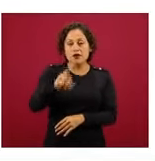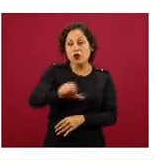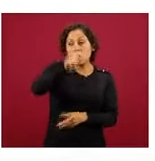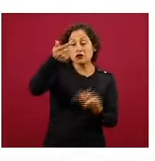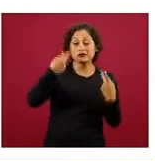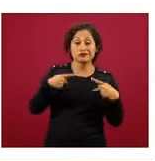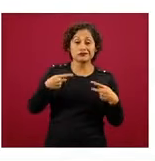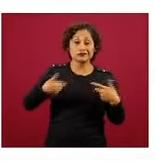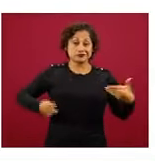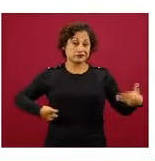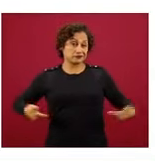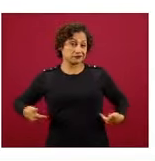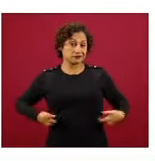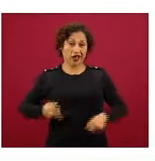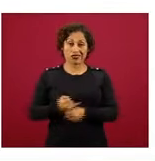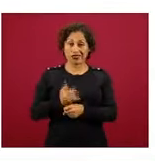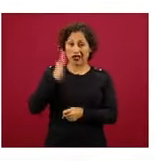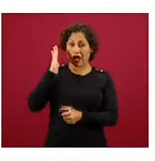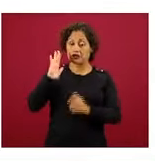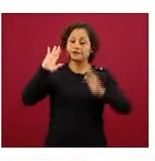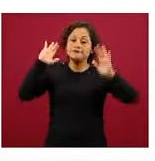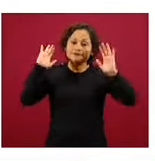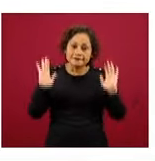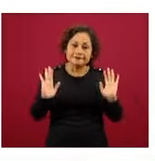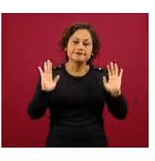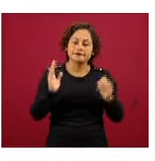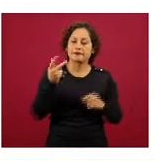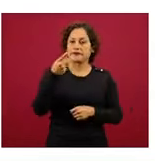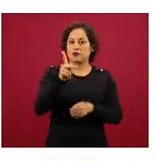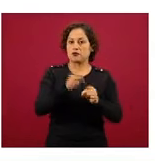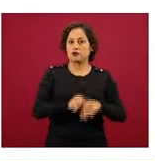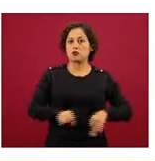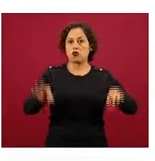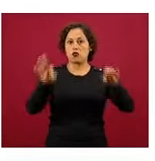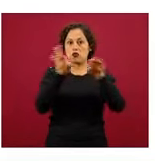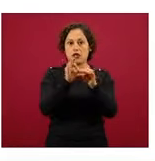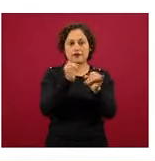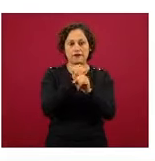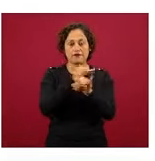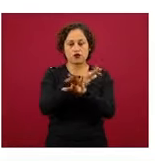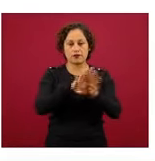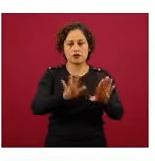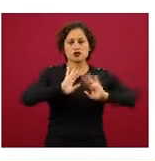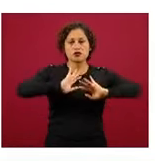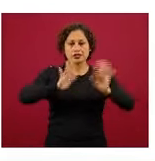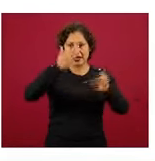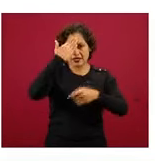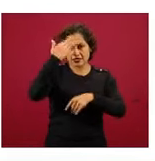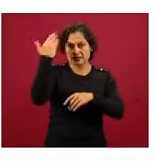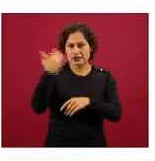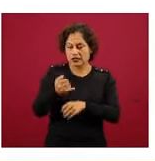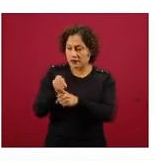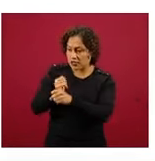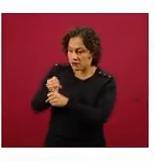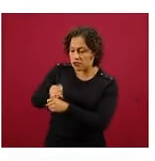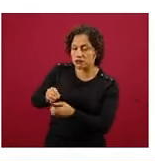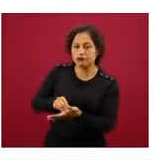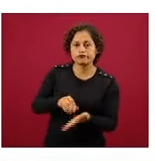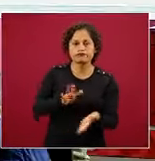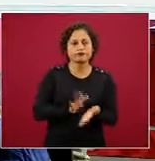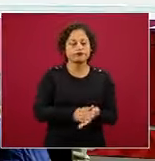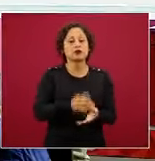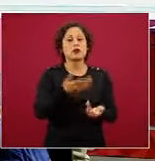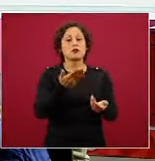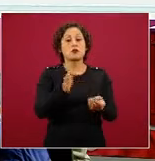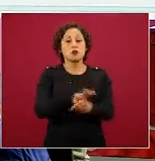mantengan realmente el distanciamiento, porque ustedes han visto con los datos que nos han sido presentados hasta qué punto estamos expuestos quienes tenemos